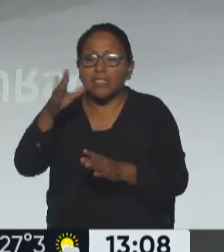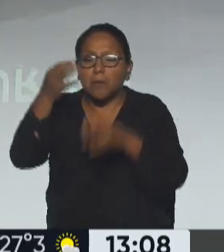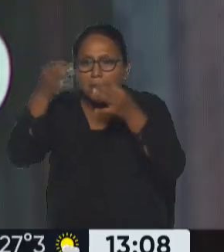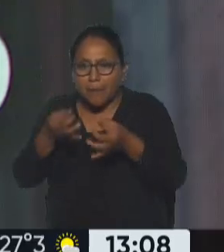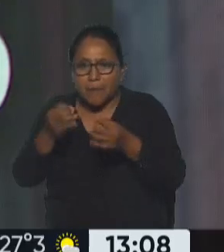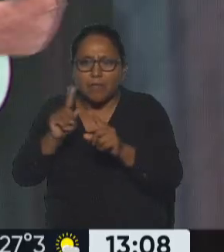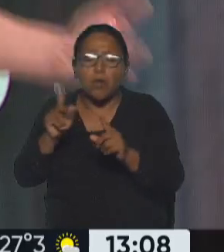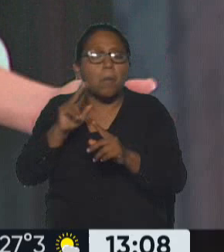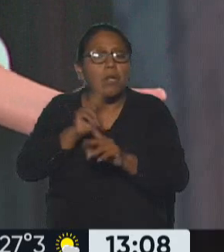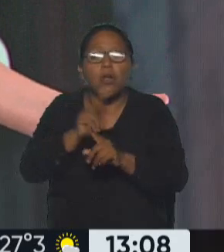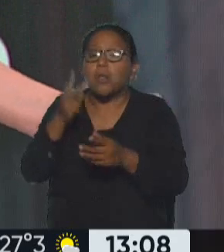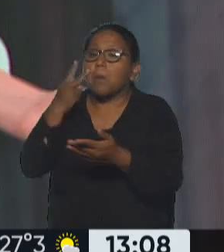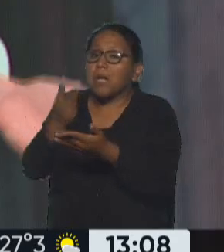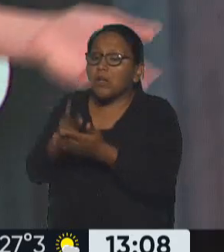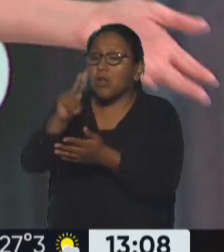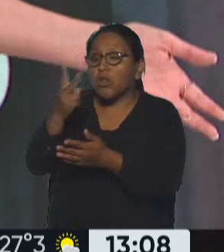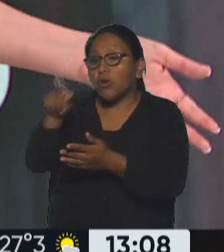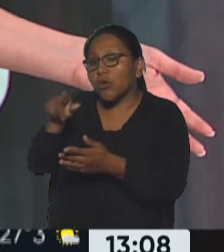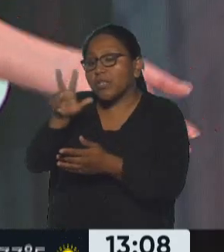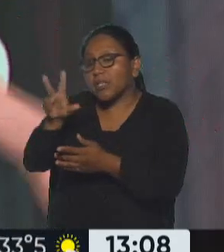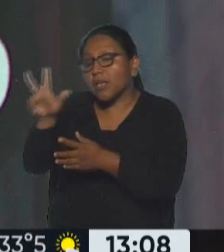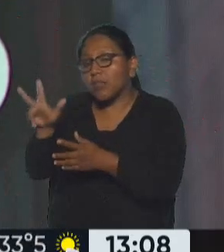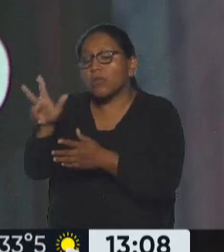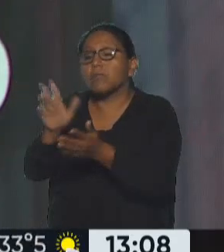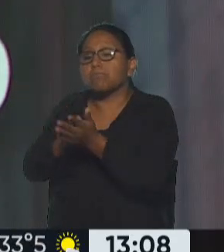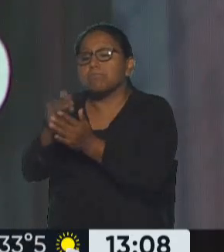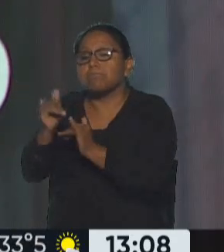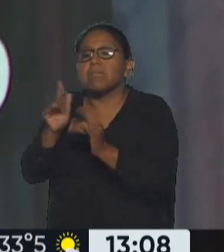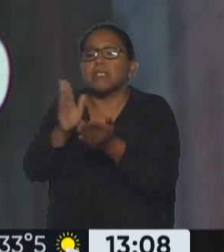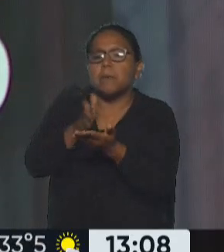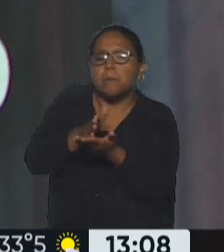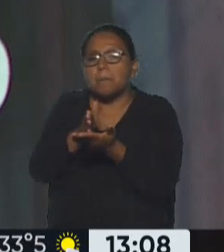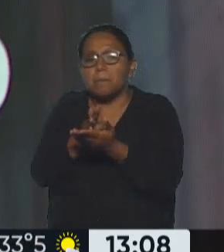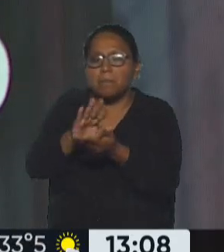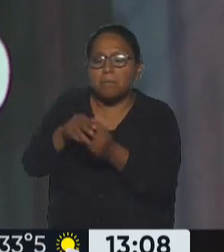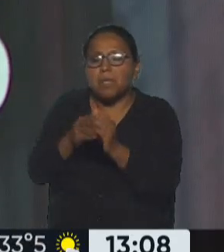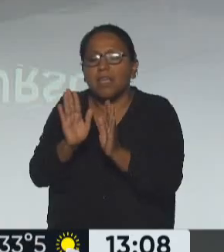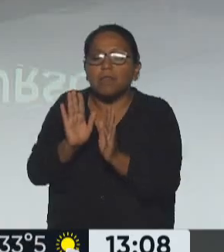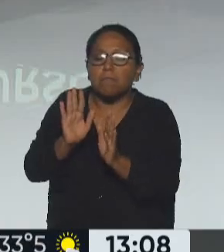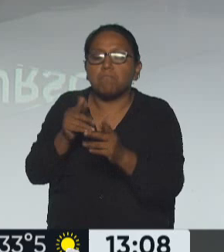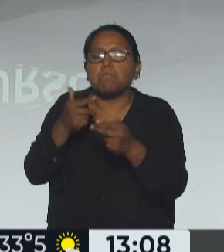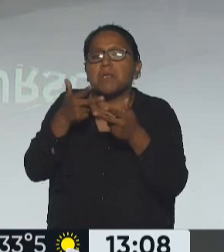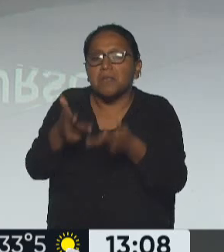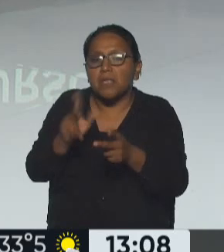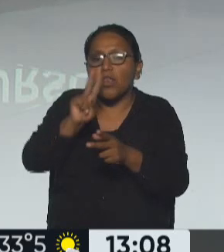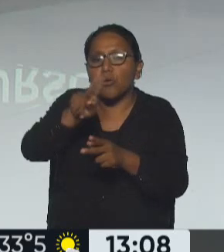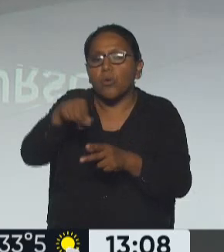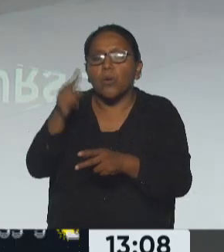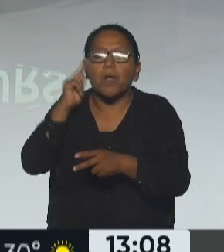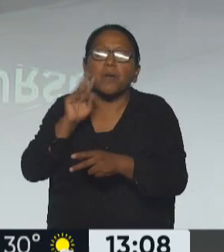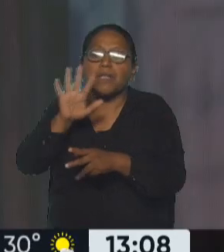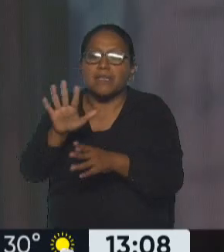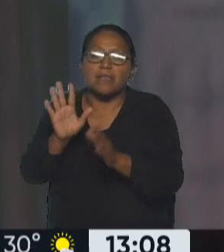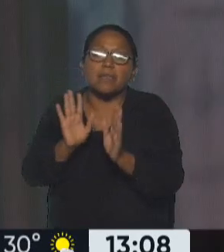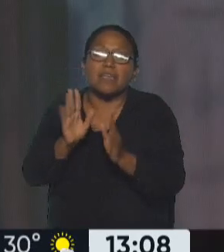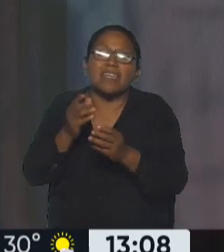corresponda tampoco reconoce el dos con treinta y dos que tenía una justificación hace una especie de pararse en el medio y dice dos con 95